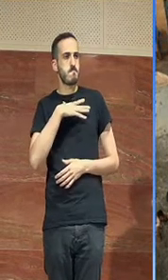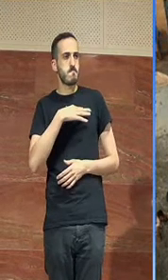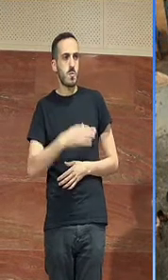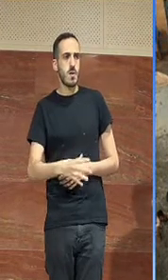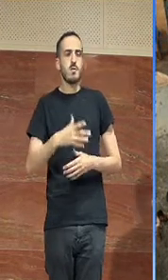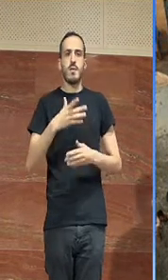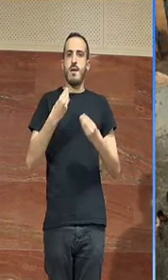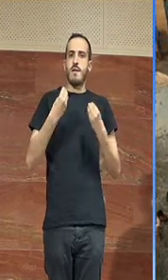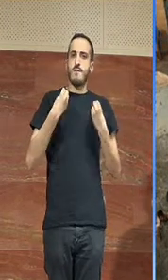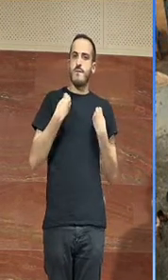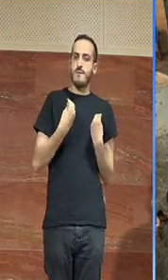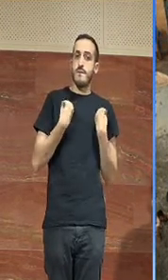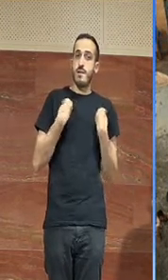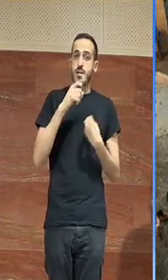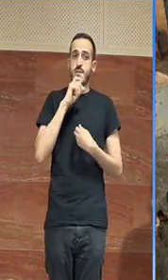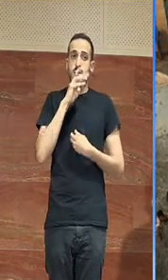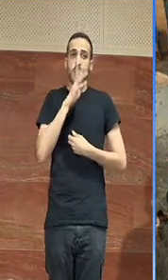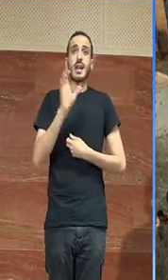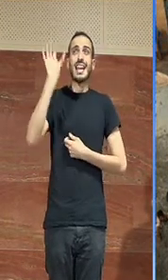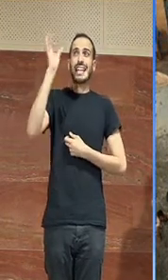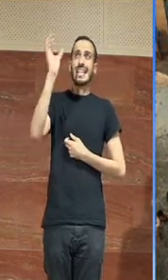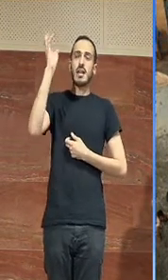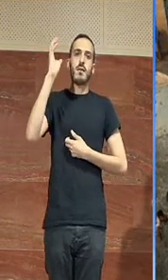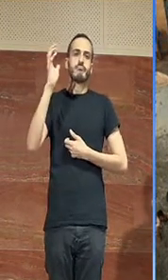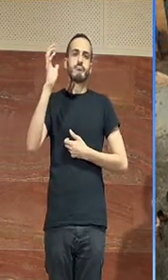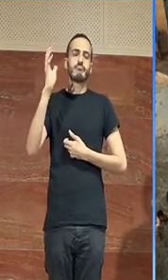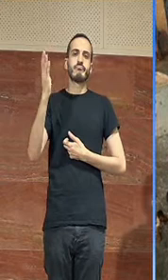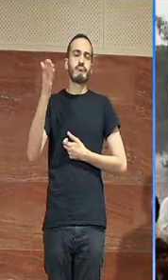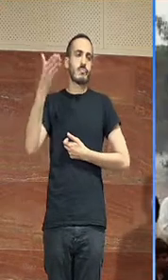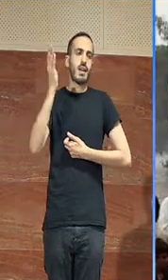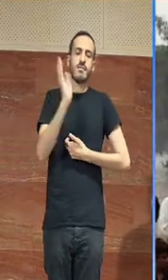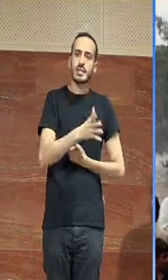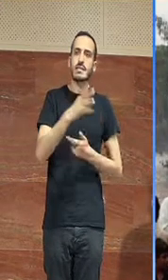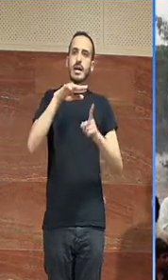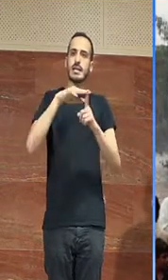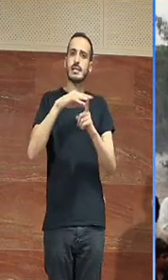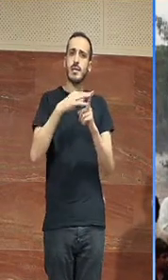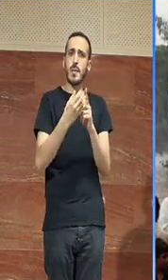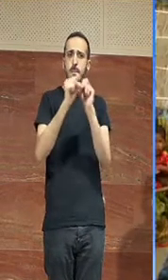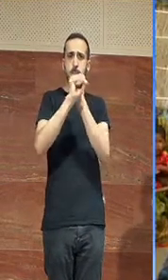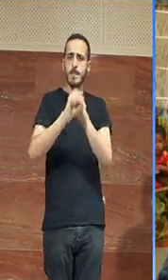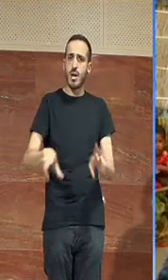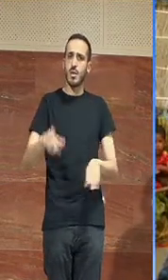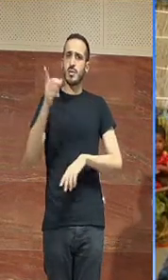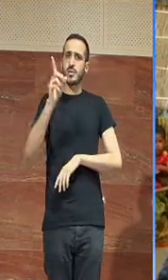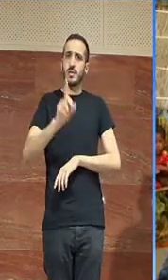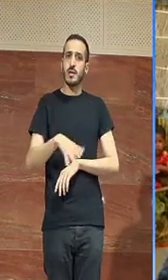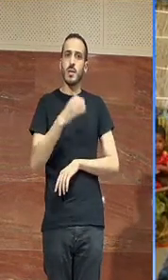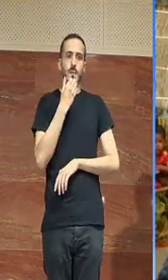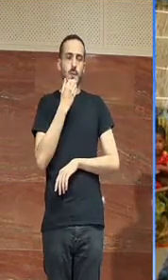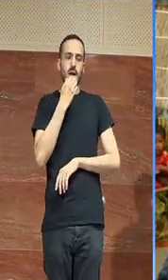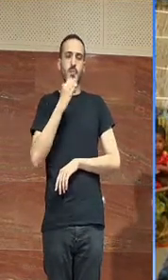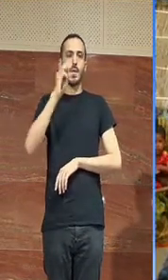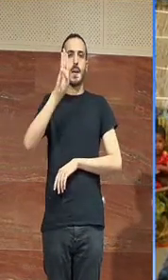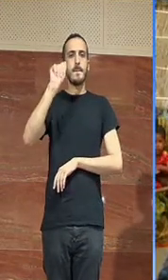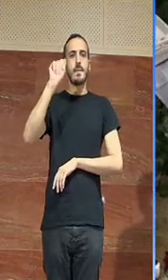determinar cuáles son los daños que los agentes meteorológicos, como en este caso, pueden ocurrir, daños como los que ocurrieron en